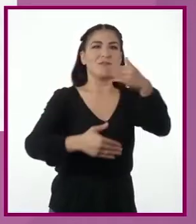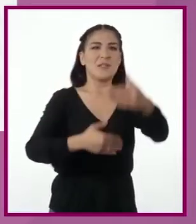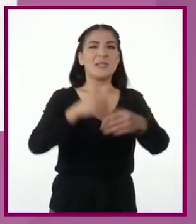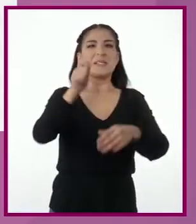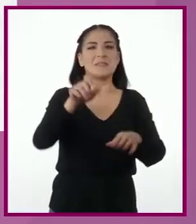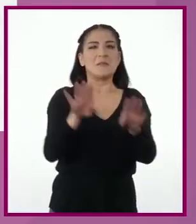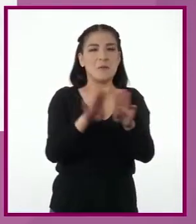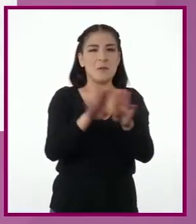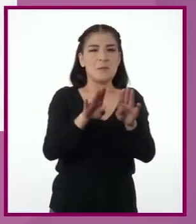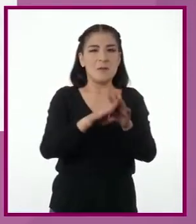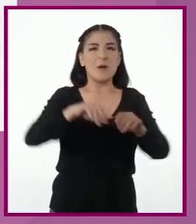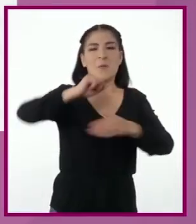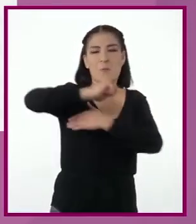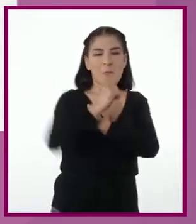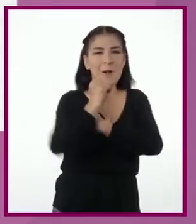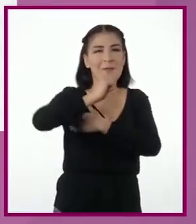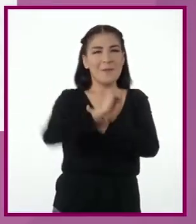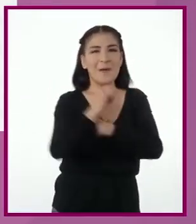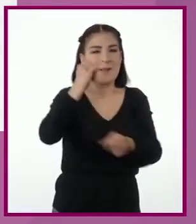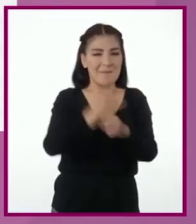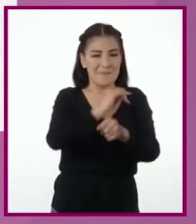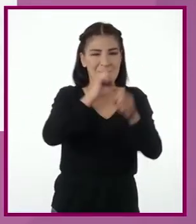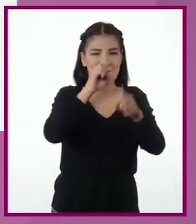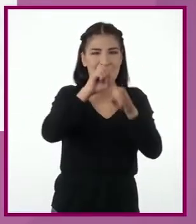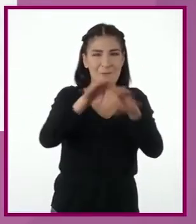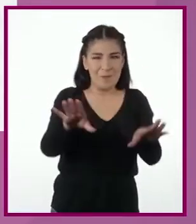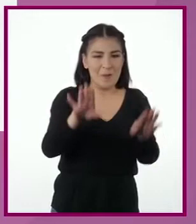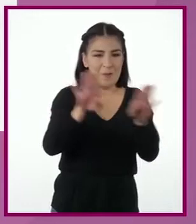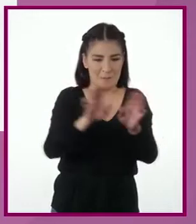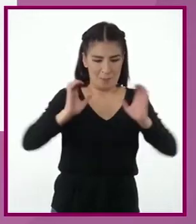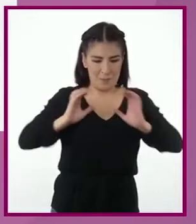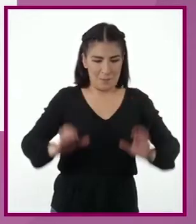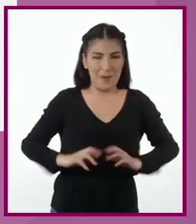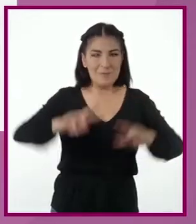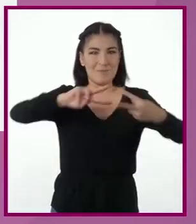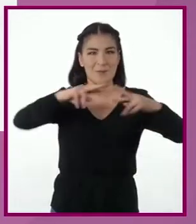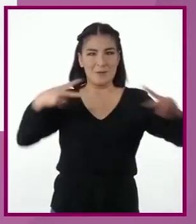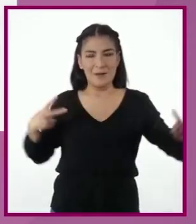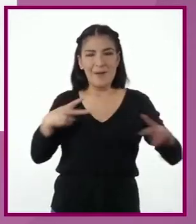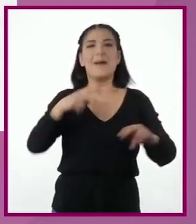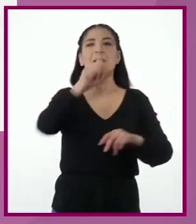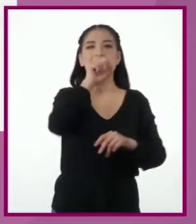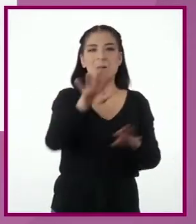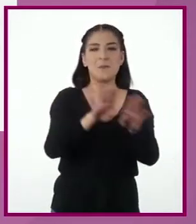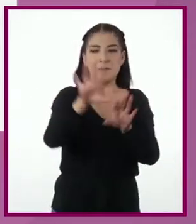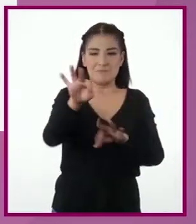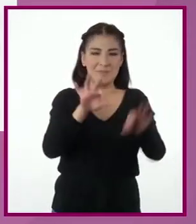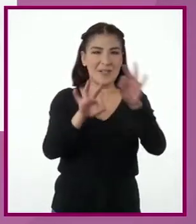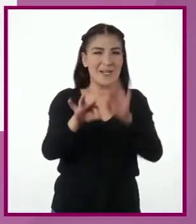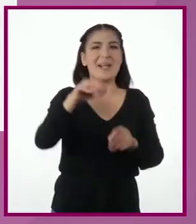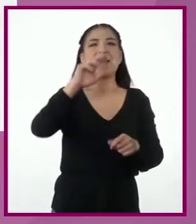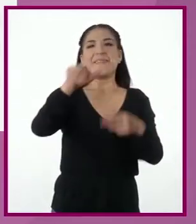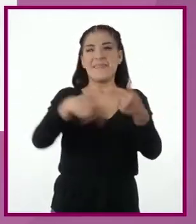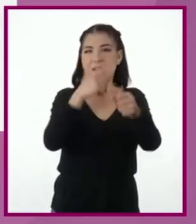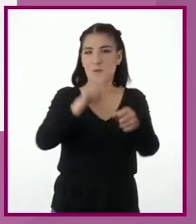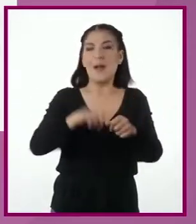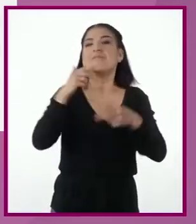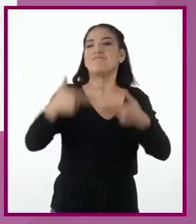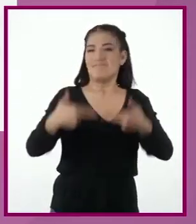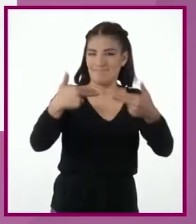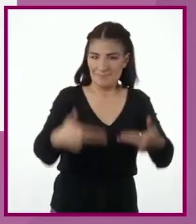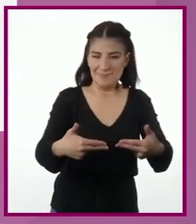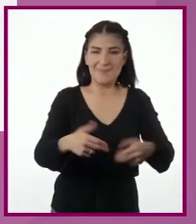graduales de acumulación continua de variación favorable, que se conserva por medio de selección natural y herencia. En